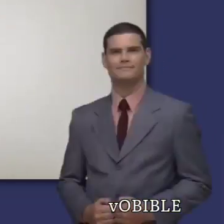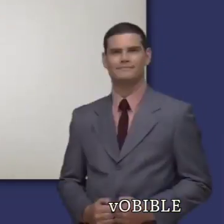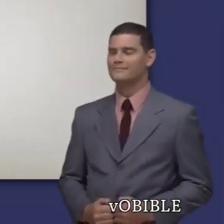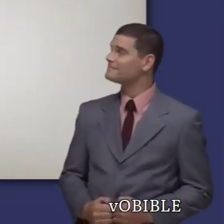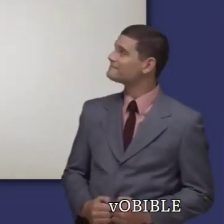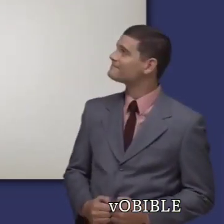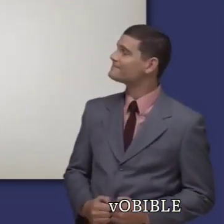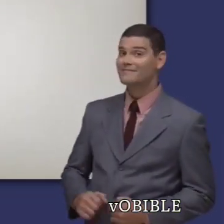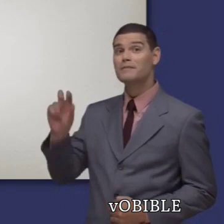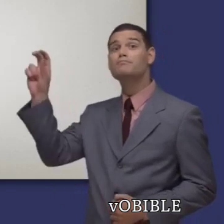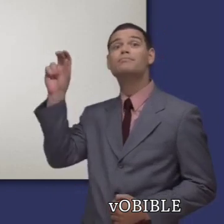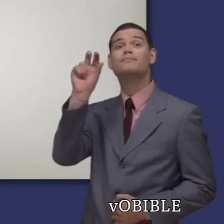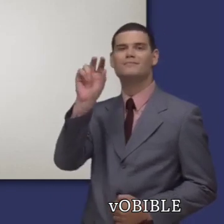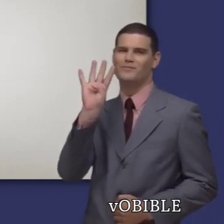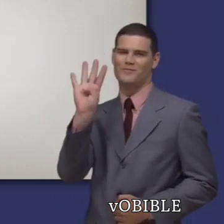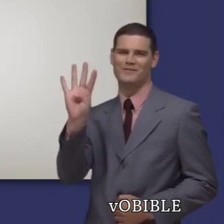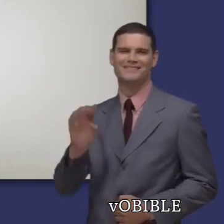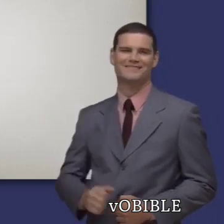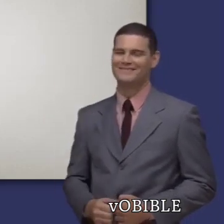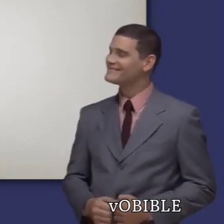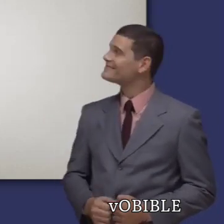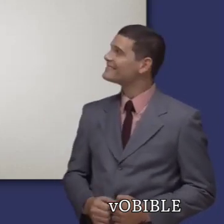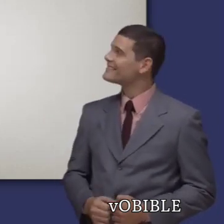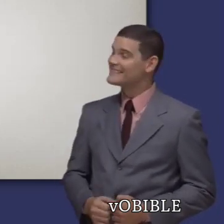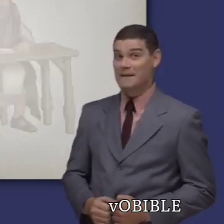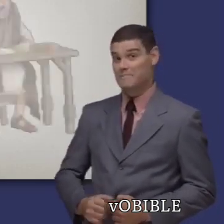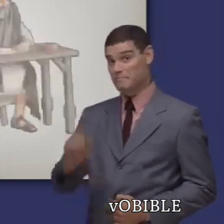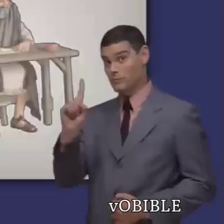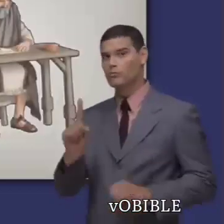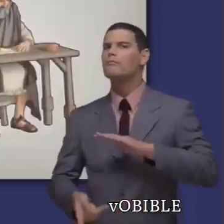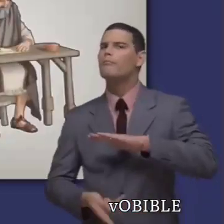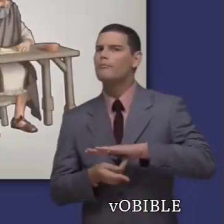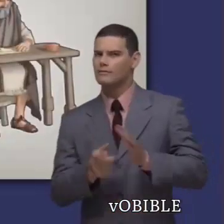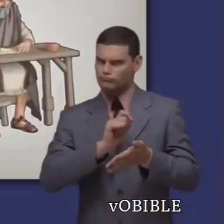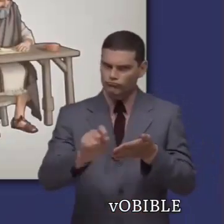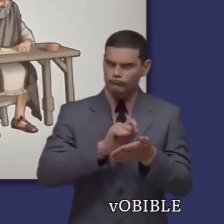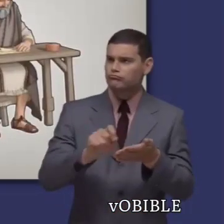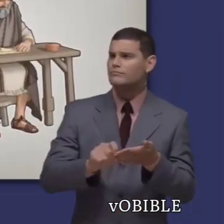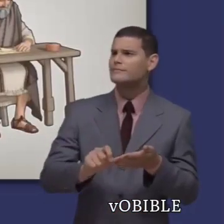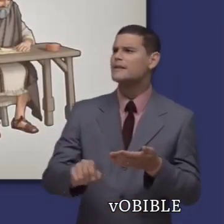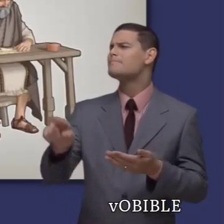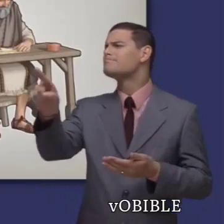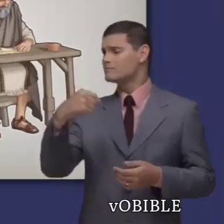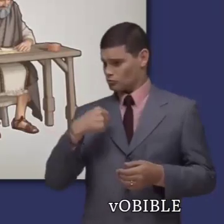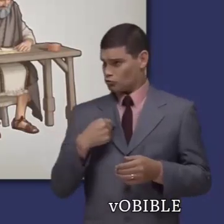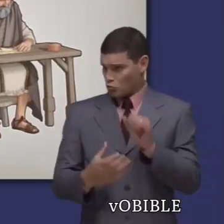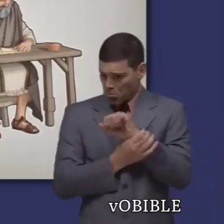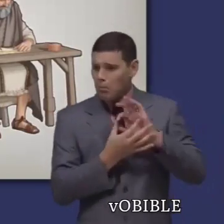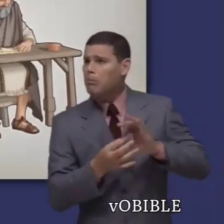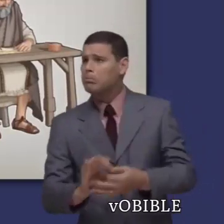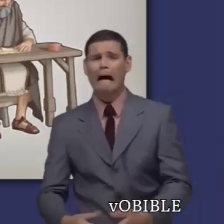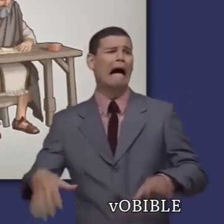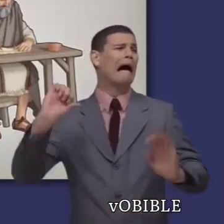La carta a los filipenses tiene 4 capítulos. En el capítulo 1, Pablo escribe que su encarcelamiento en Roma